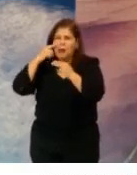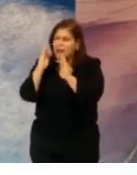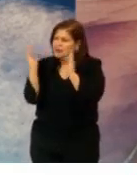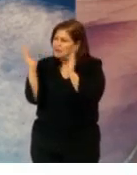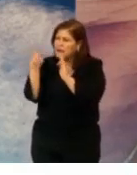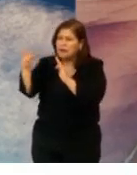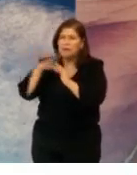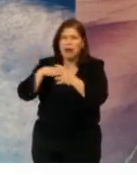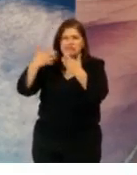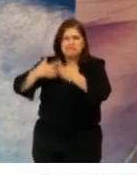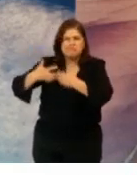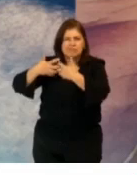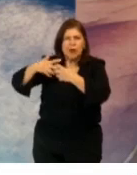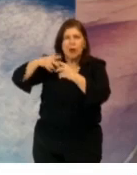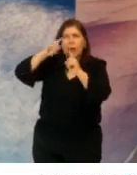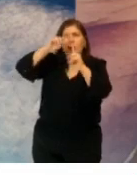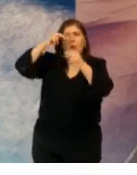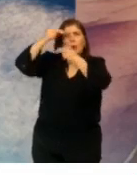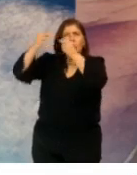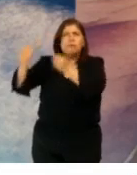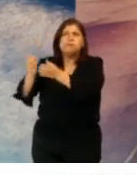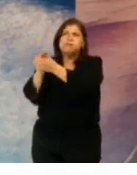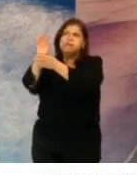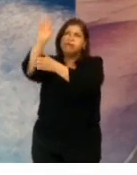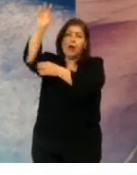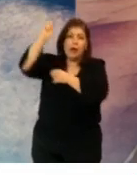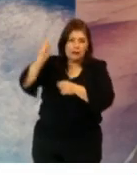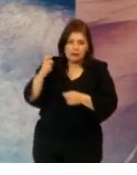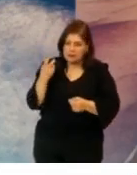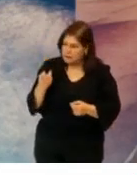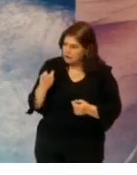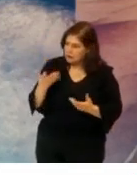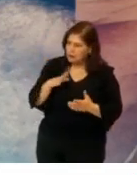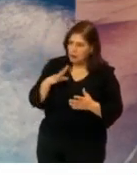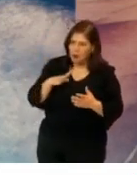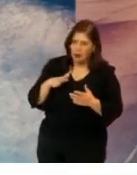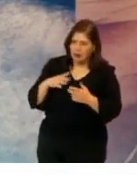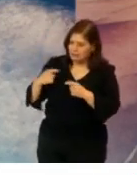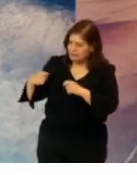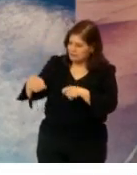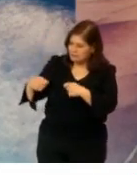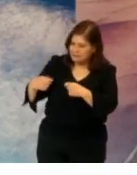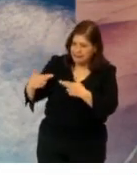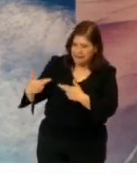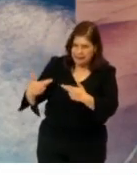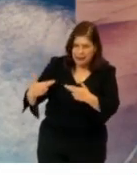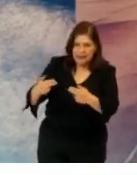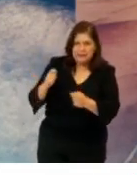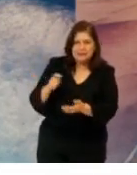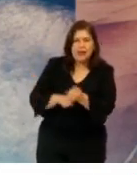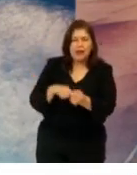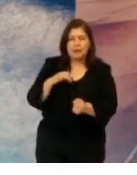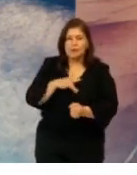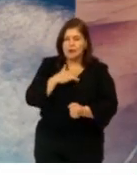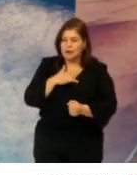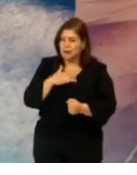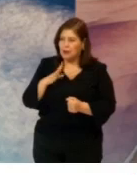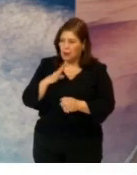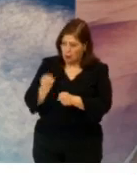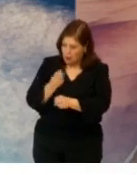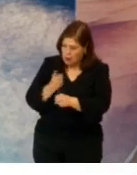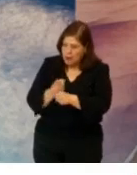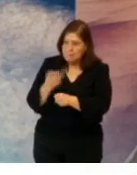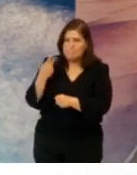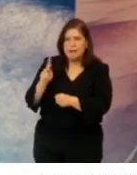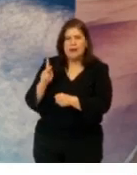de su casa? Para mí, esa comunidad, esa generación que está creciendo por un lado con tantas oportunidades y por otro lado con un